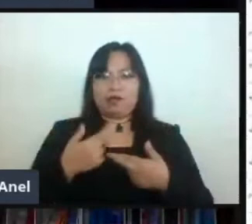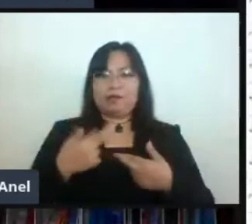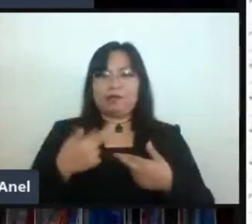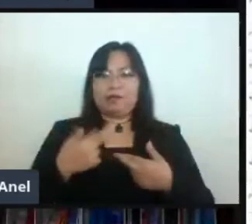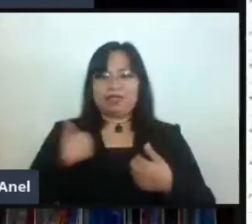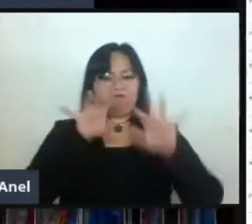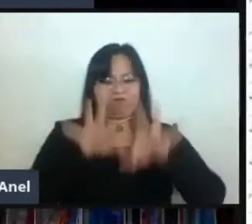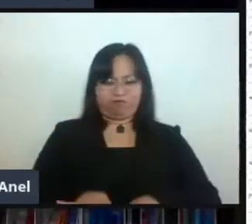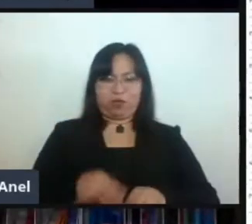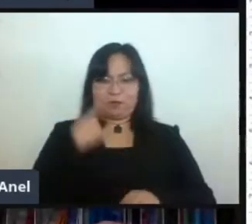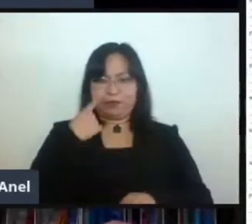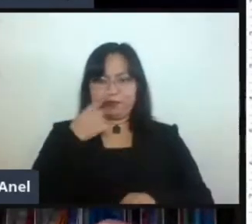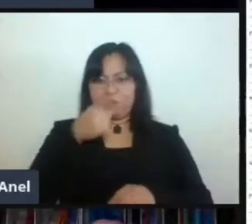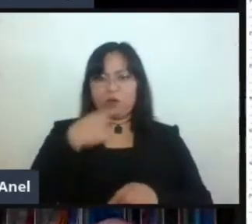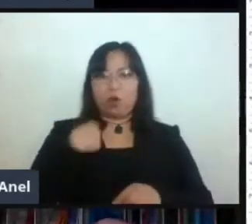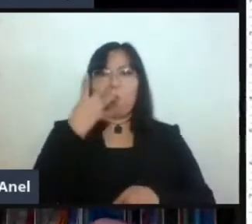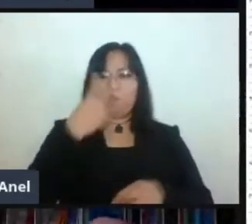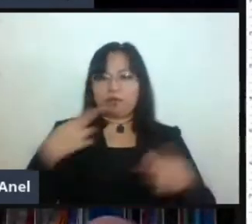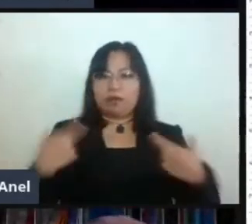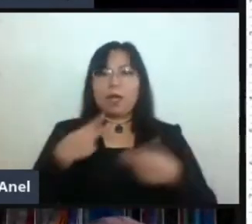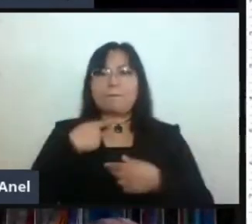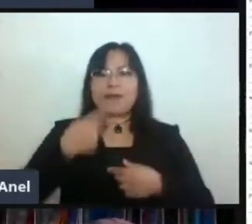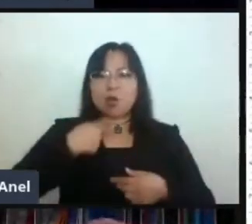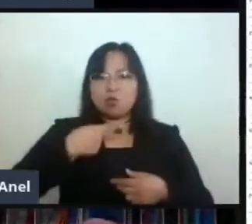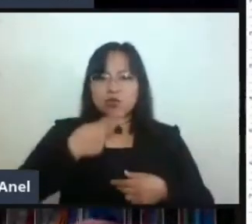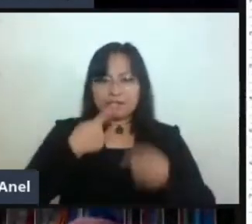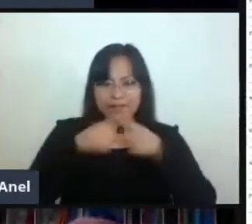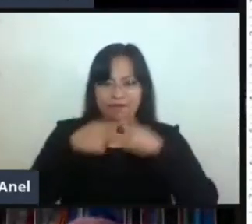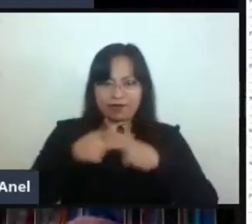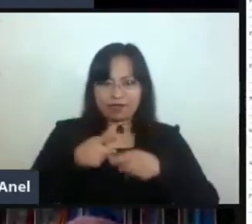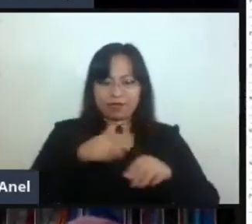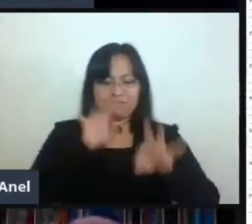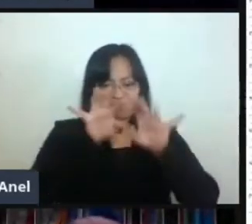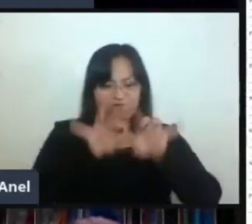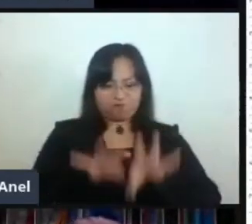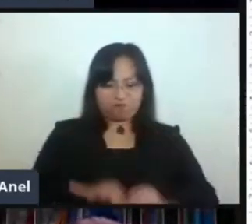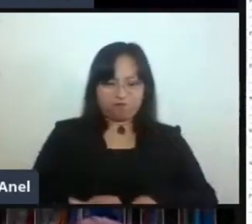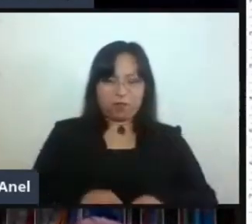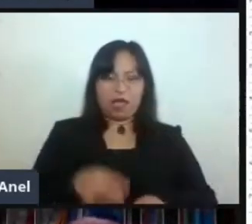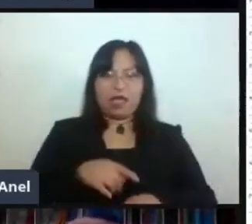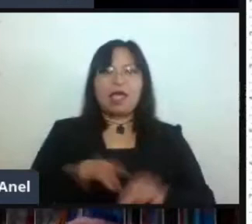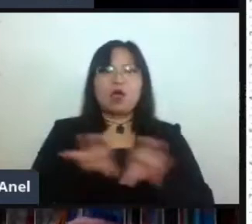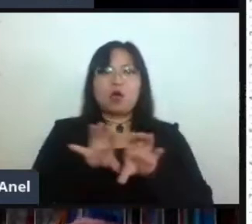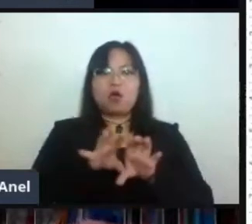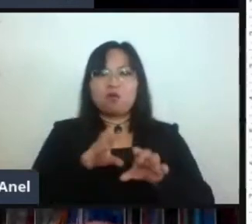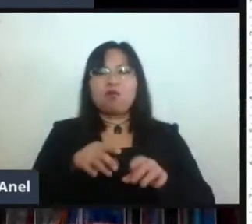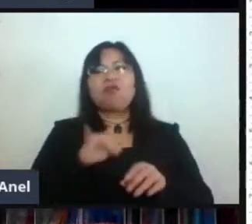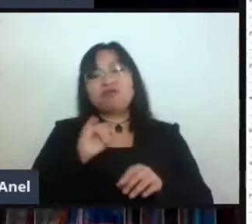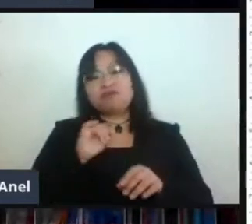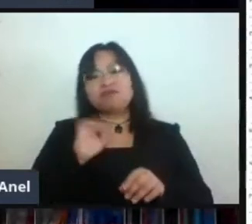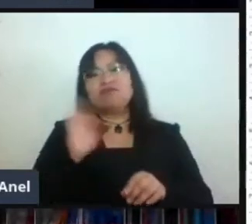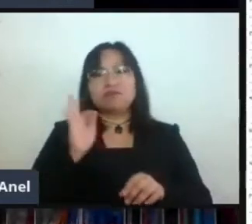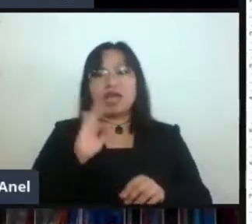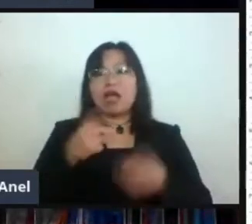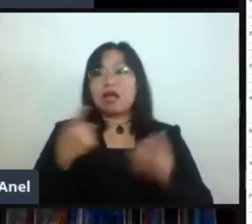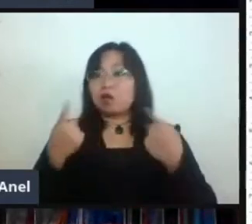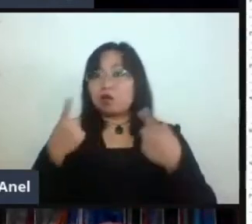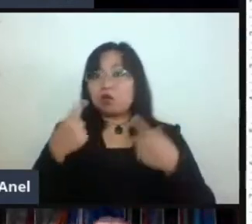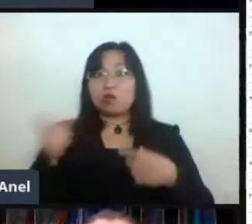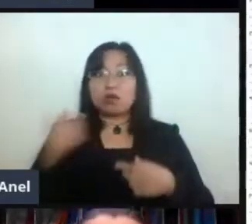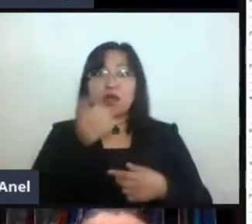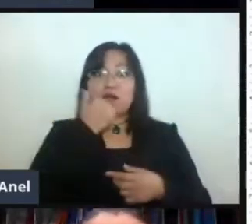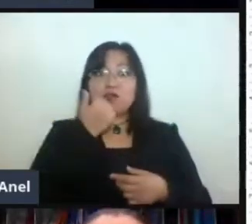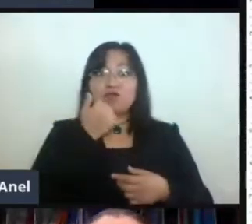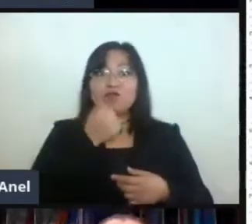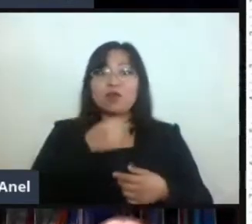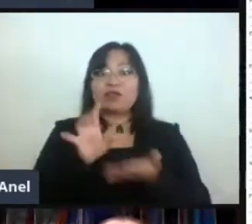podemos mandarles a los alumnos un examen y que nos lo contesten porque no todos tienen acceso. Entonces, precisamente, podemos mandarles